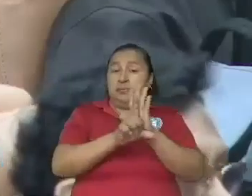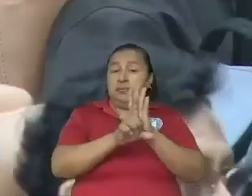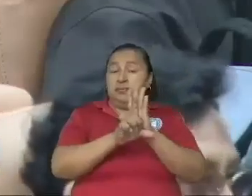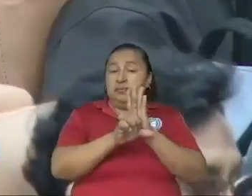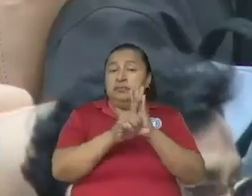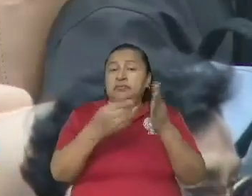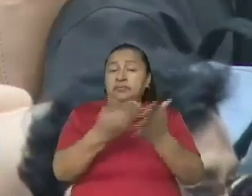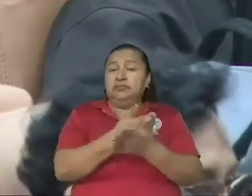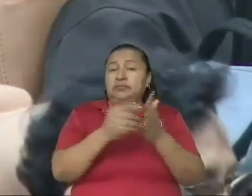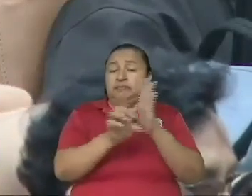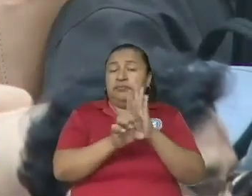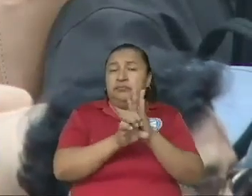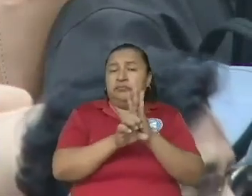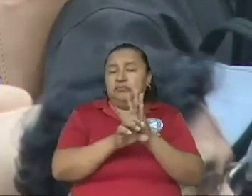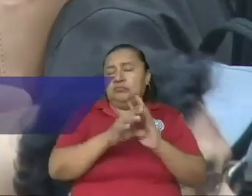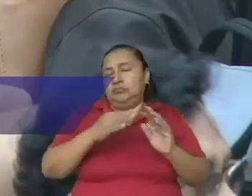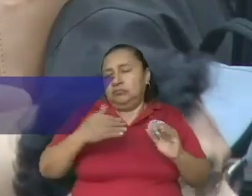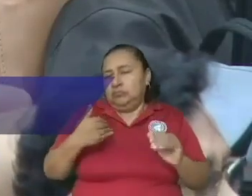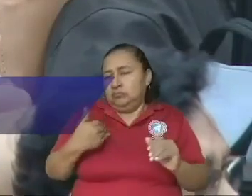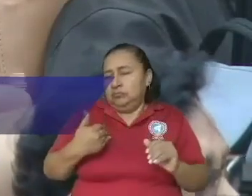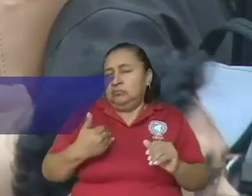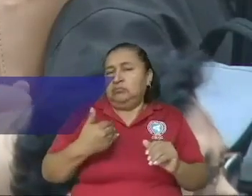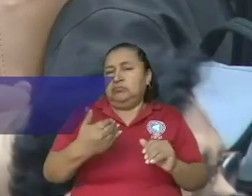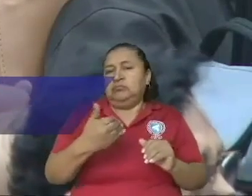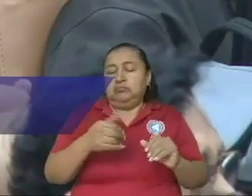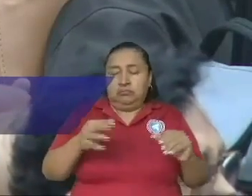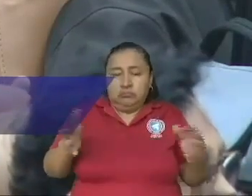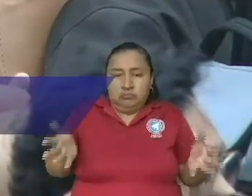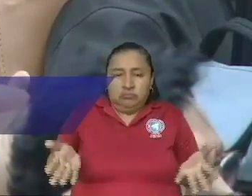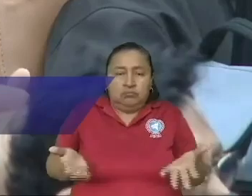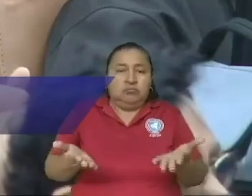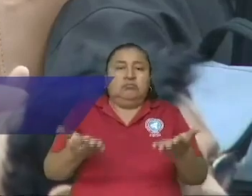ley viene a promover